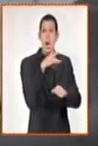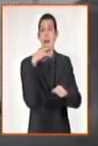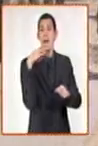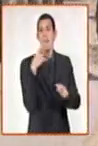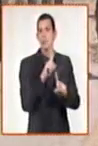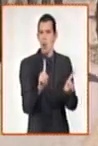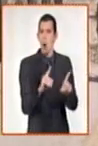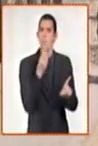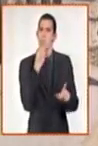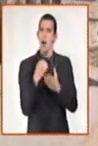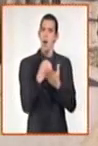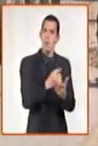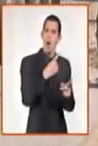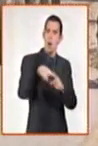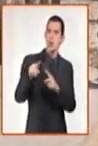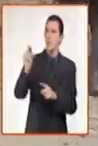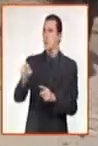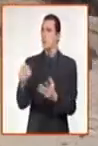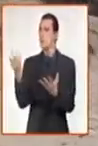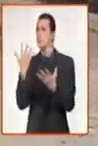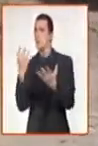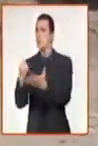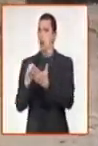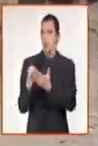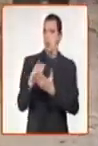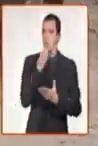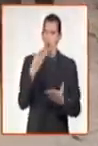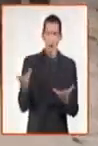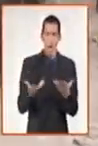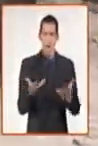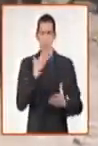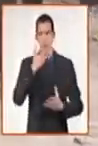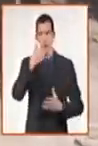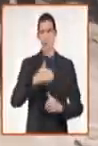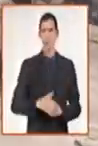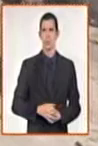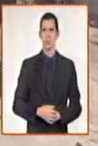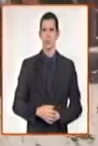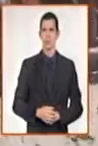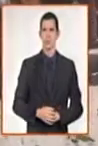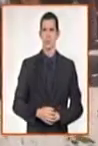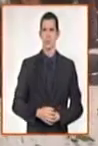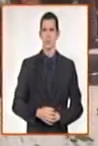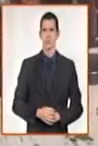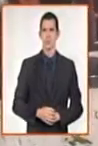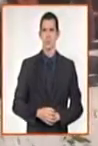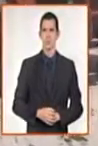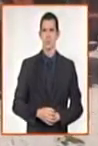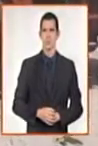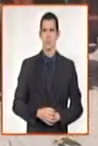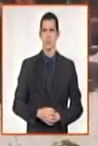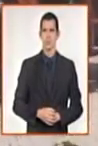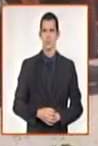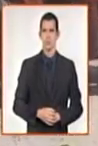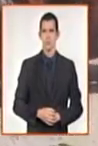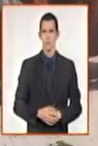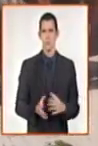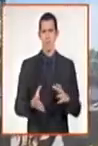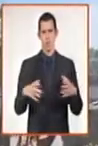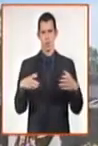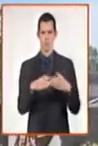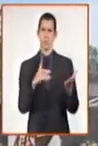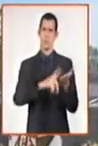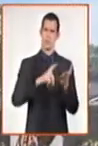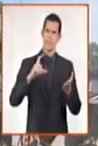tiempo a nuestra población. Posteriormente, el miembro del Comité Central del partido, junto al gobernador de la provincia,